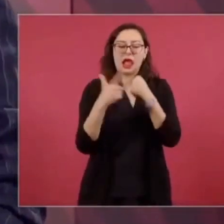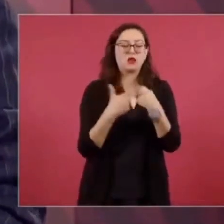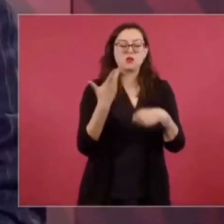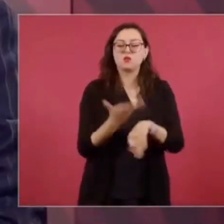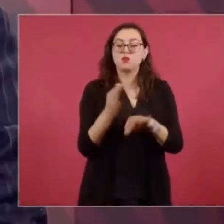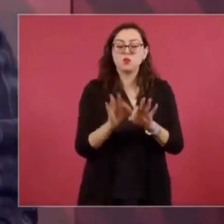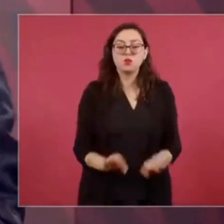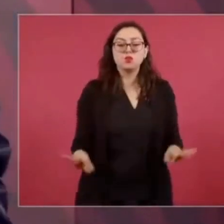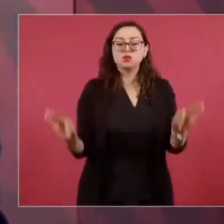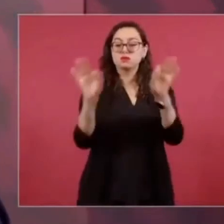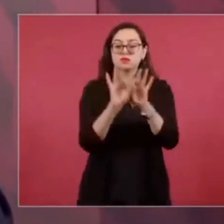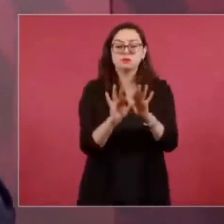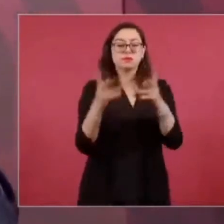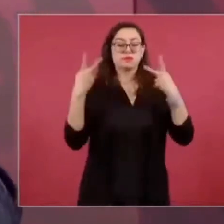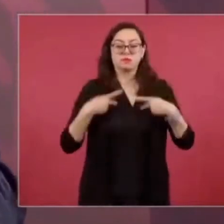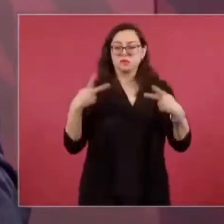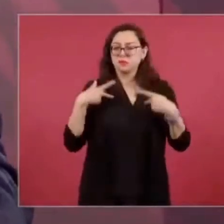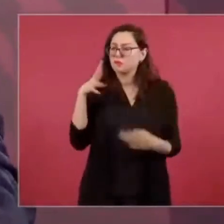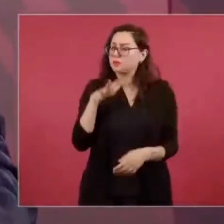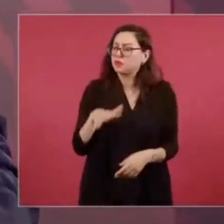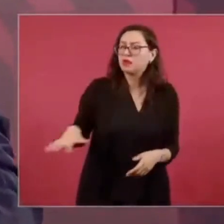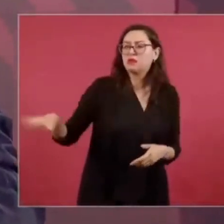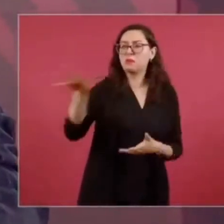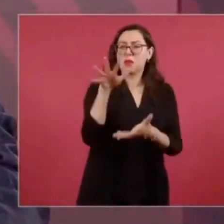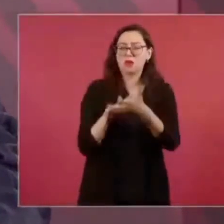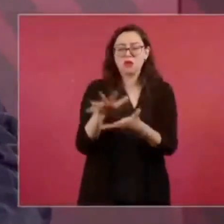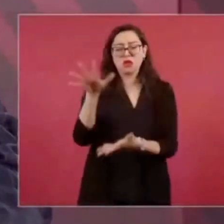la gente humilde, los pobres,